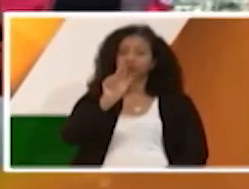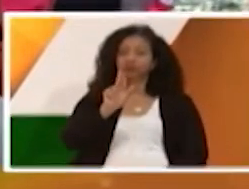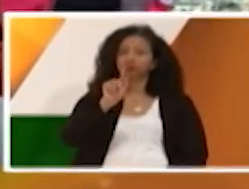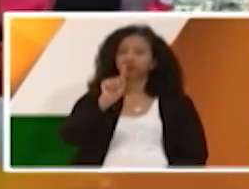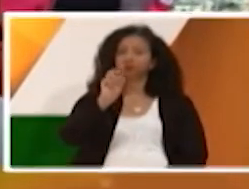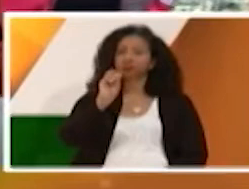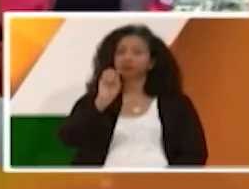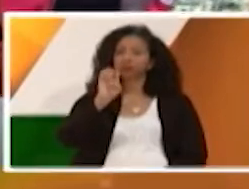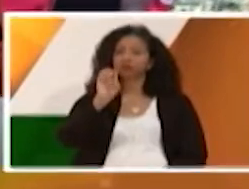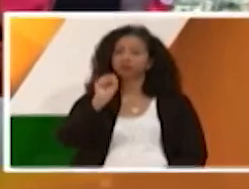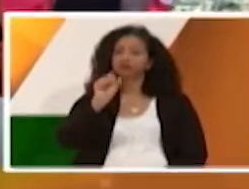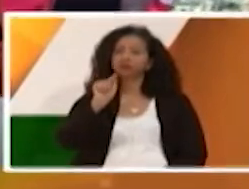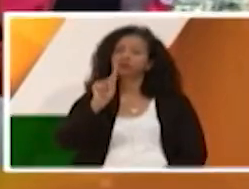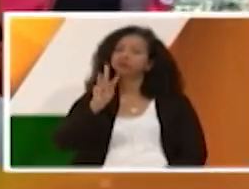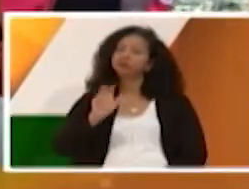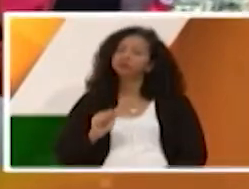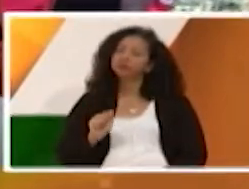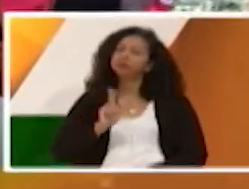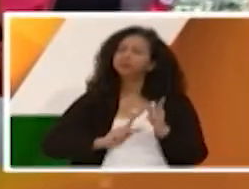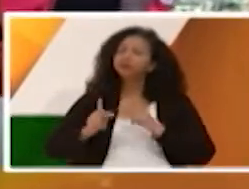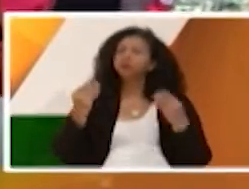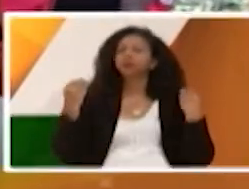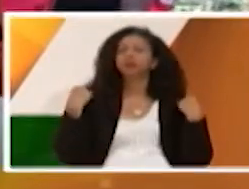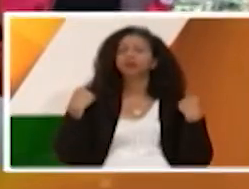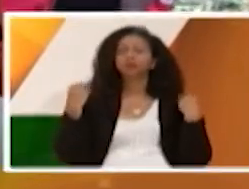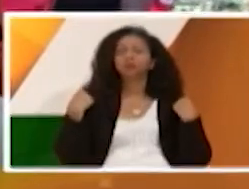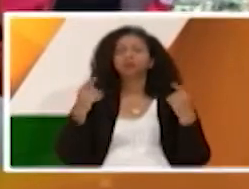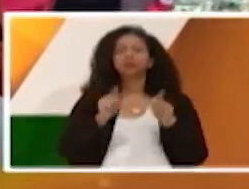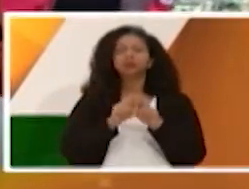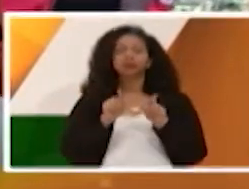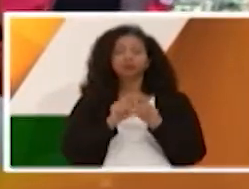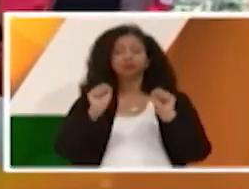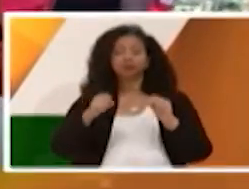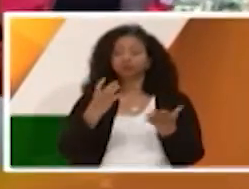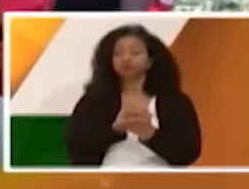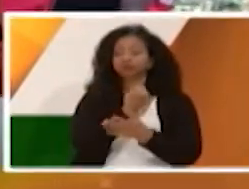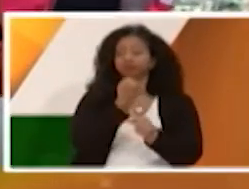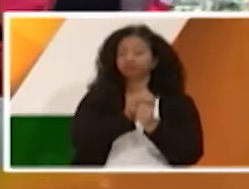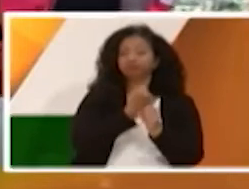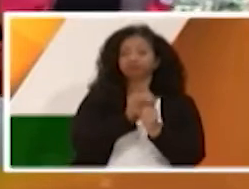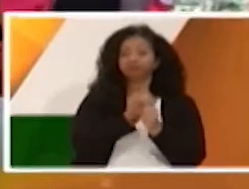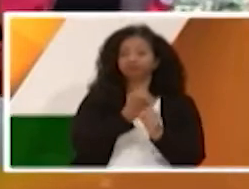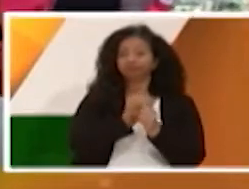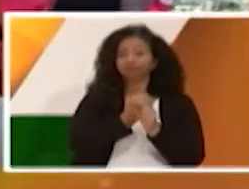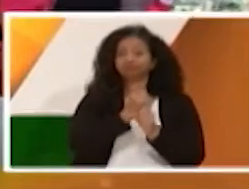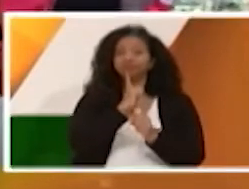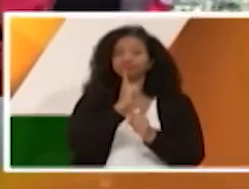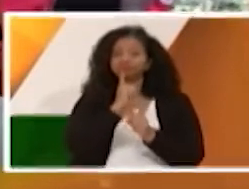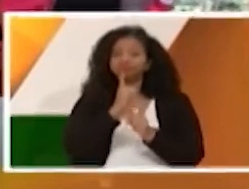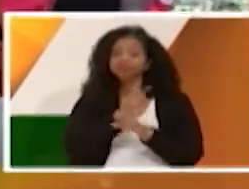realizan deporte, en su gran mayoría también adquieren empleo porque están preparados, no